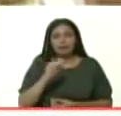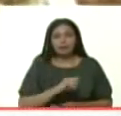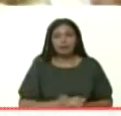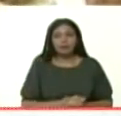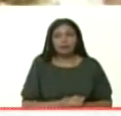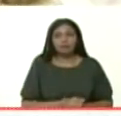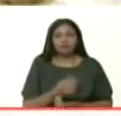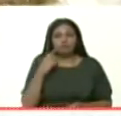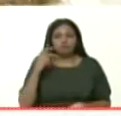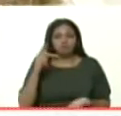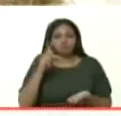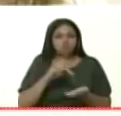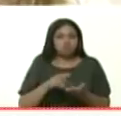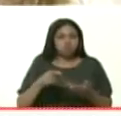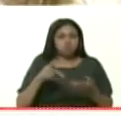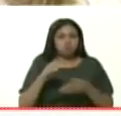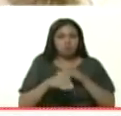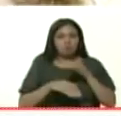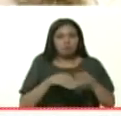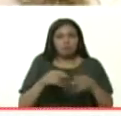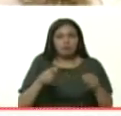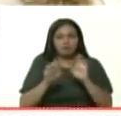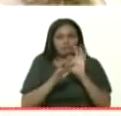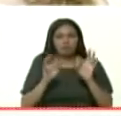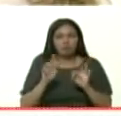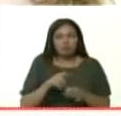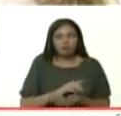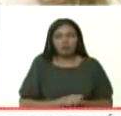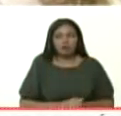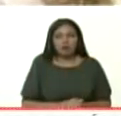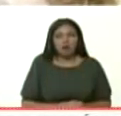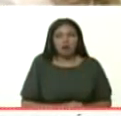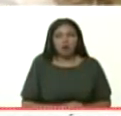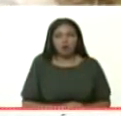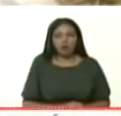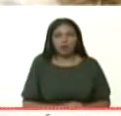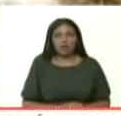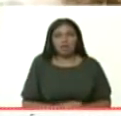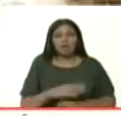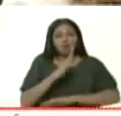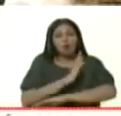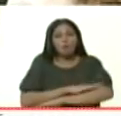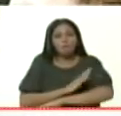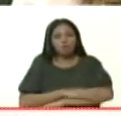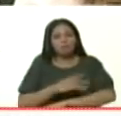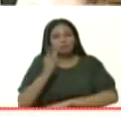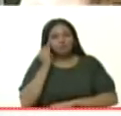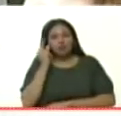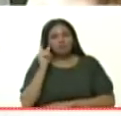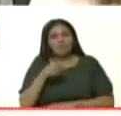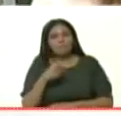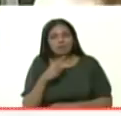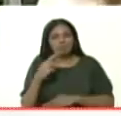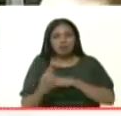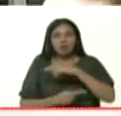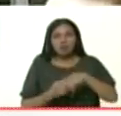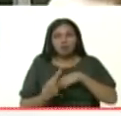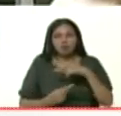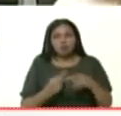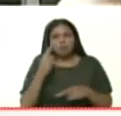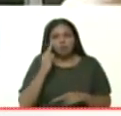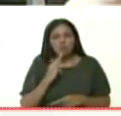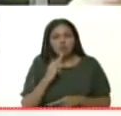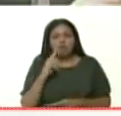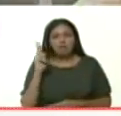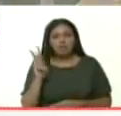dio ese primer paso de declarar el carácter feminista de la revolución